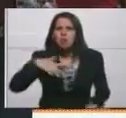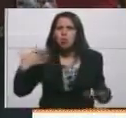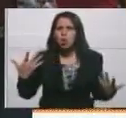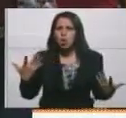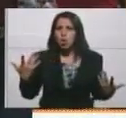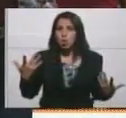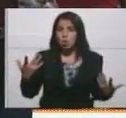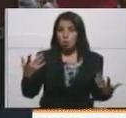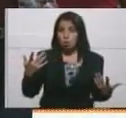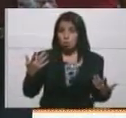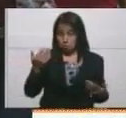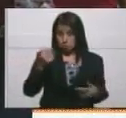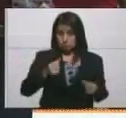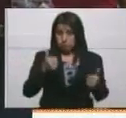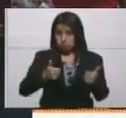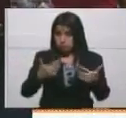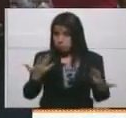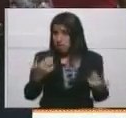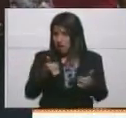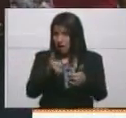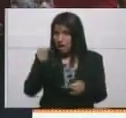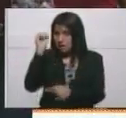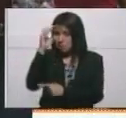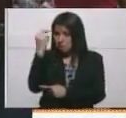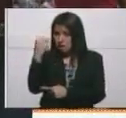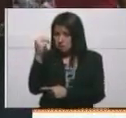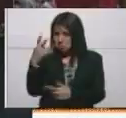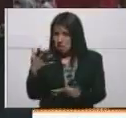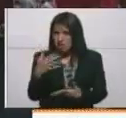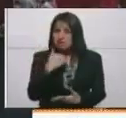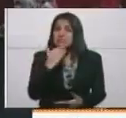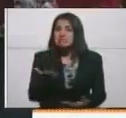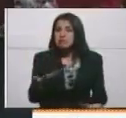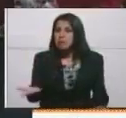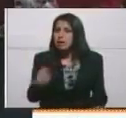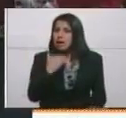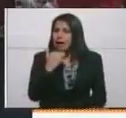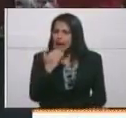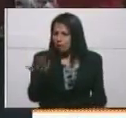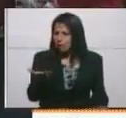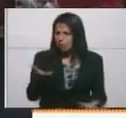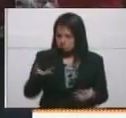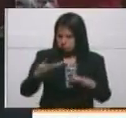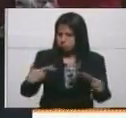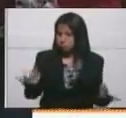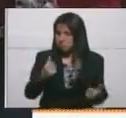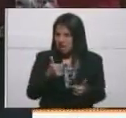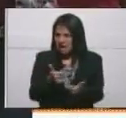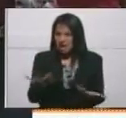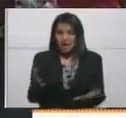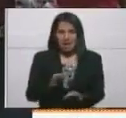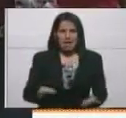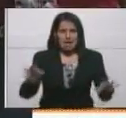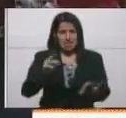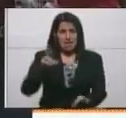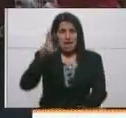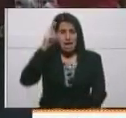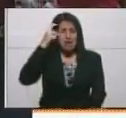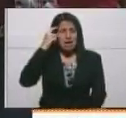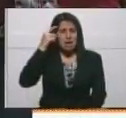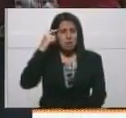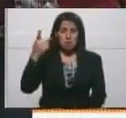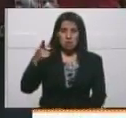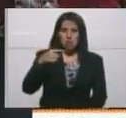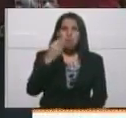le es útil al país? ¿Le ha sido útil al país? ¿Le sirve de algo al país? No, la destrozaron. Ramos Alú, el mismito que anda